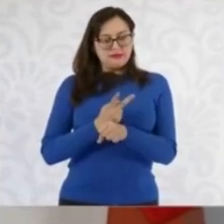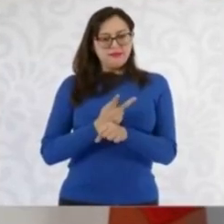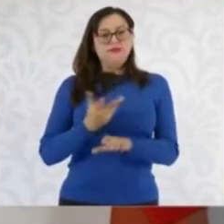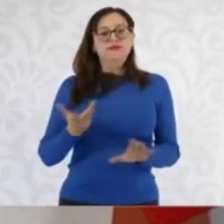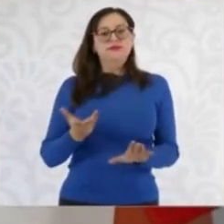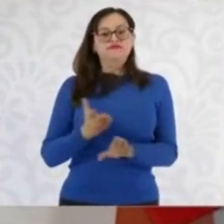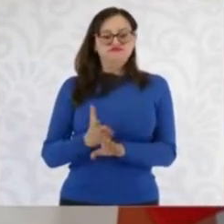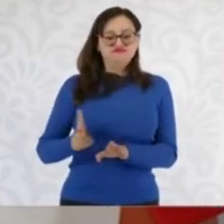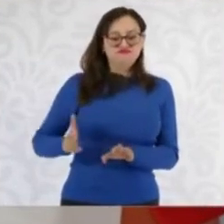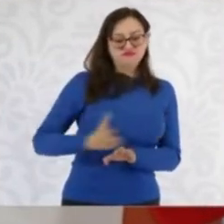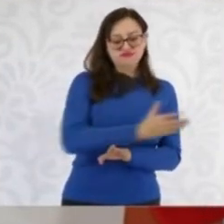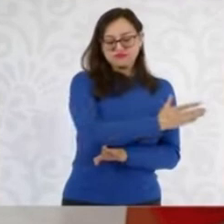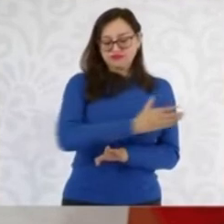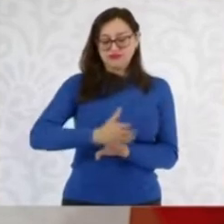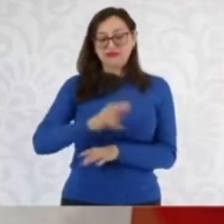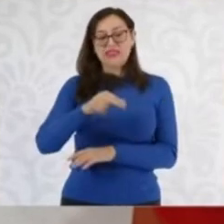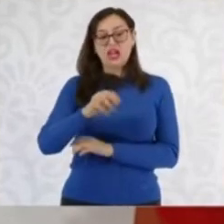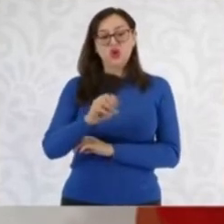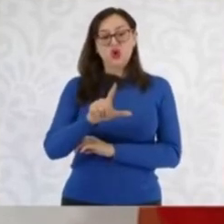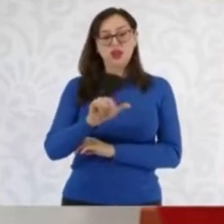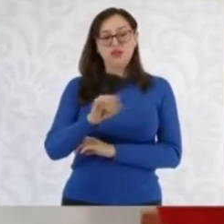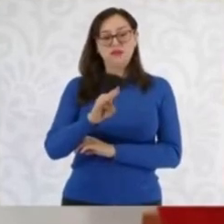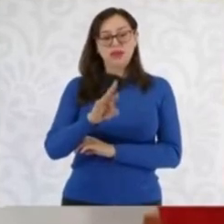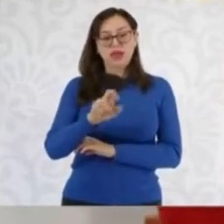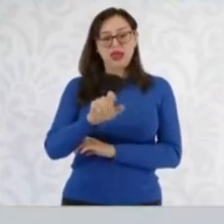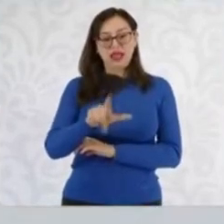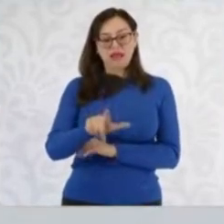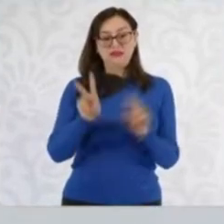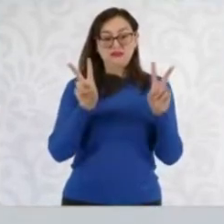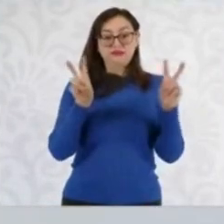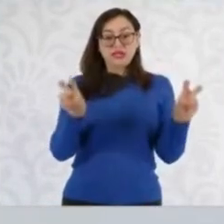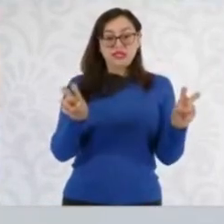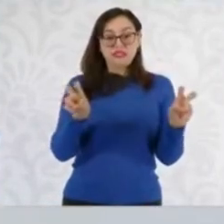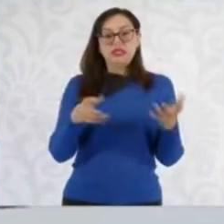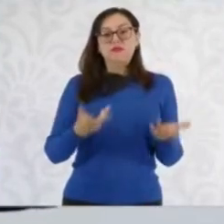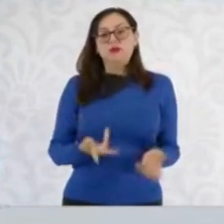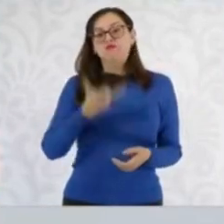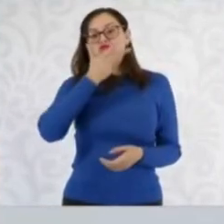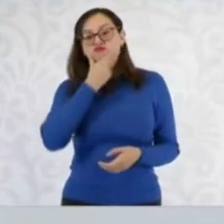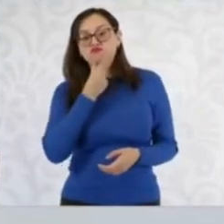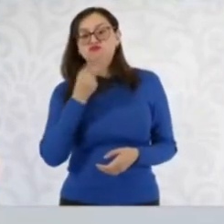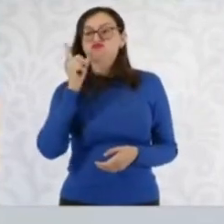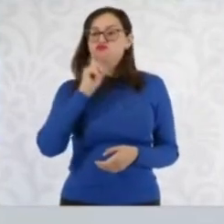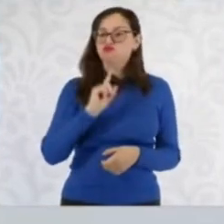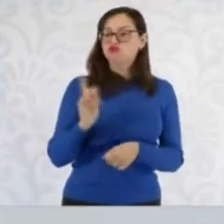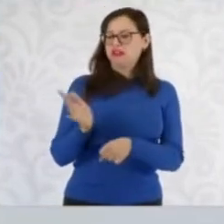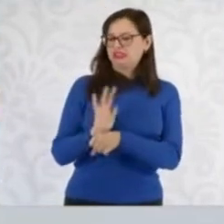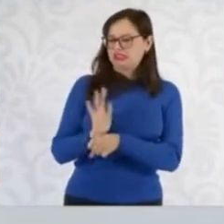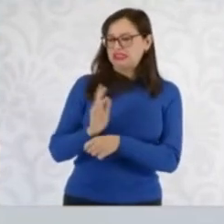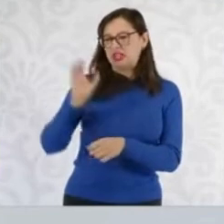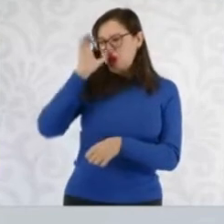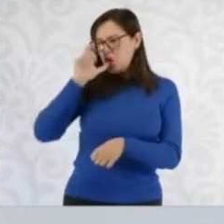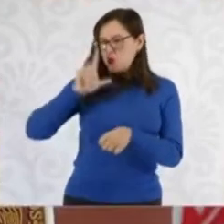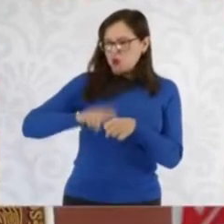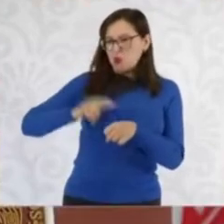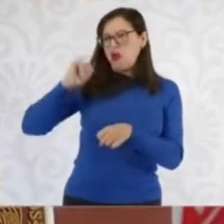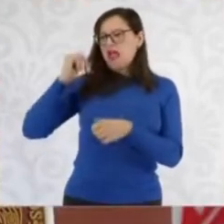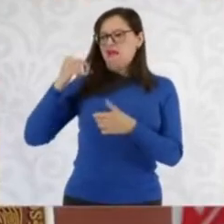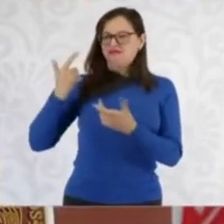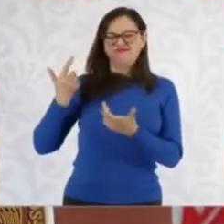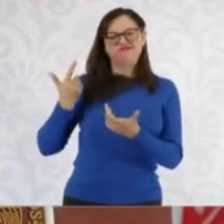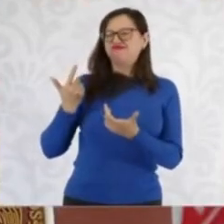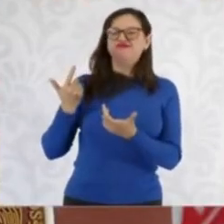Durante todo el periodo neoliberal también había esta visión de que las y los mexicanos y nuestras culturas y las culturas que dieron origen a